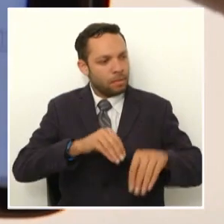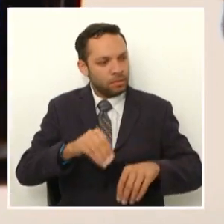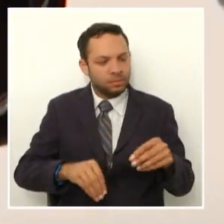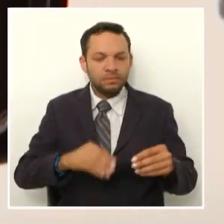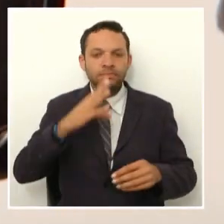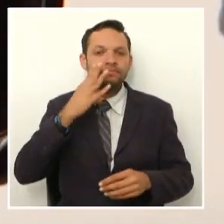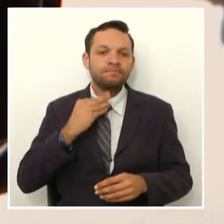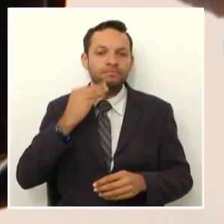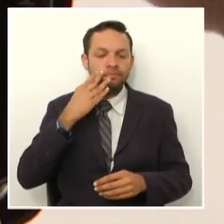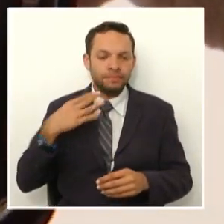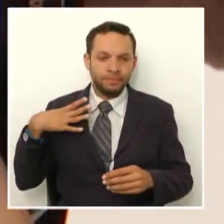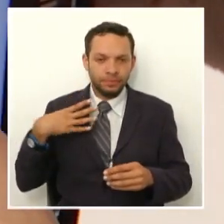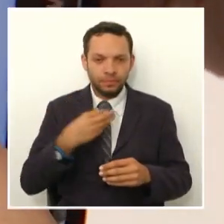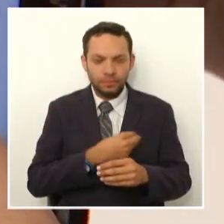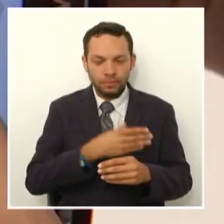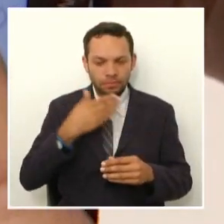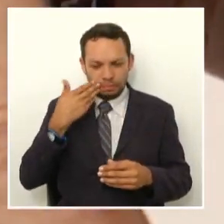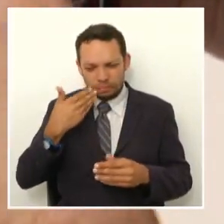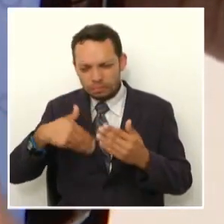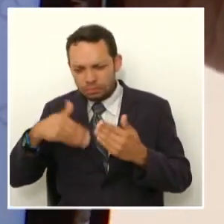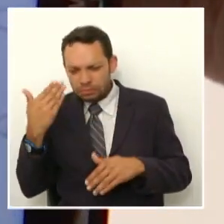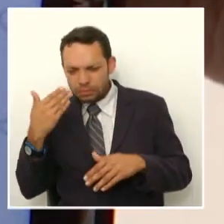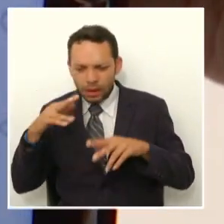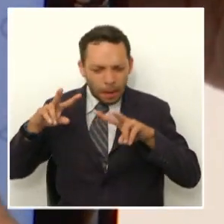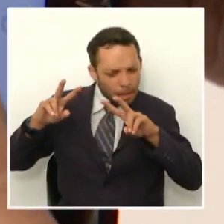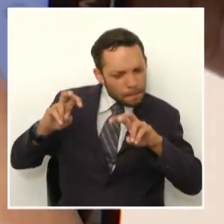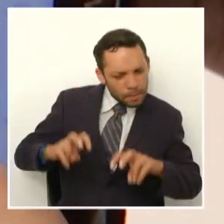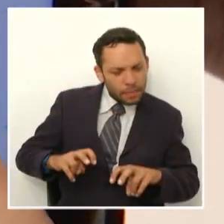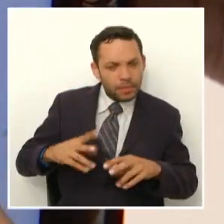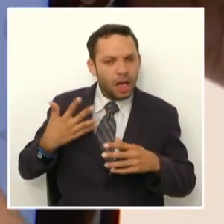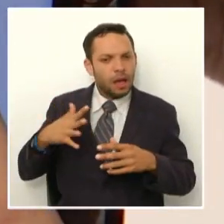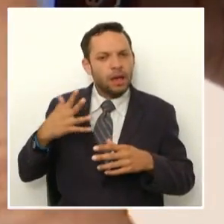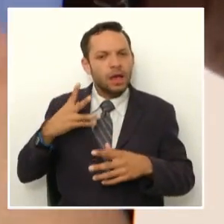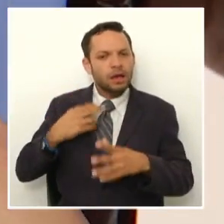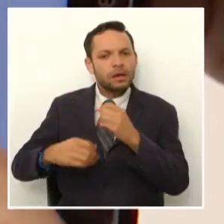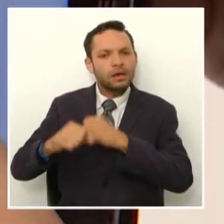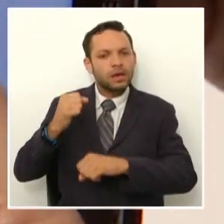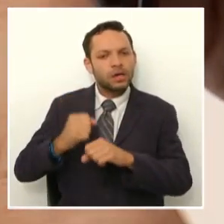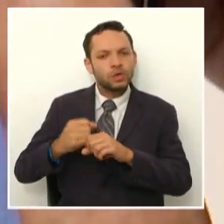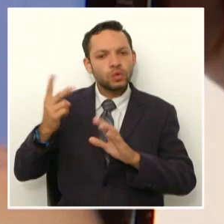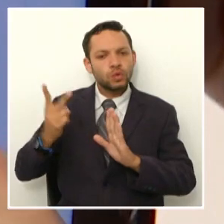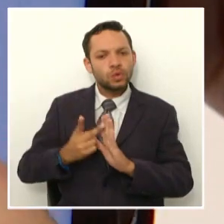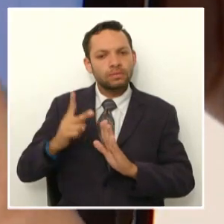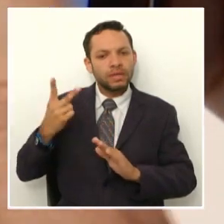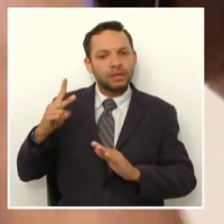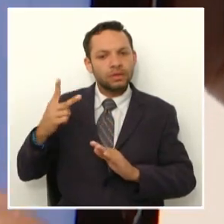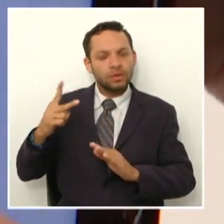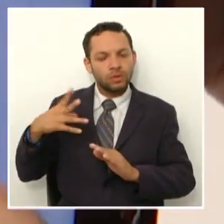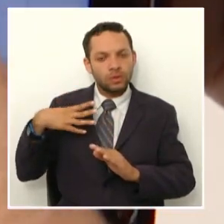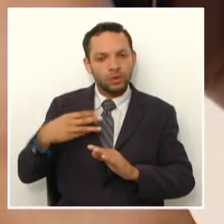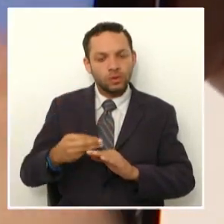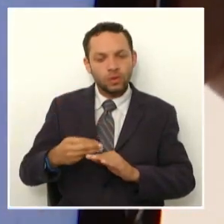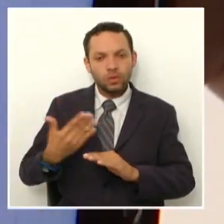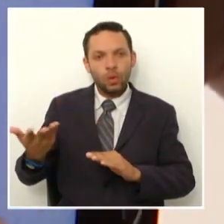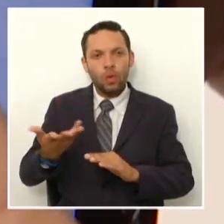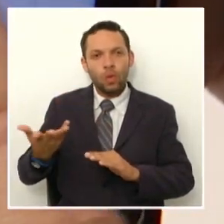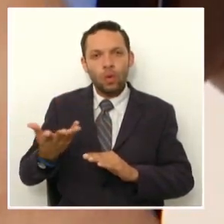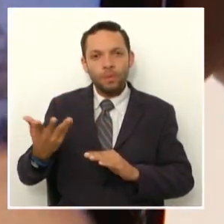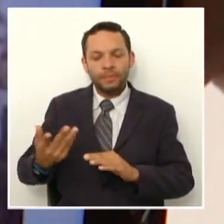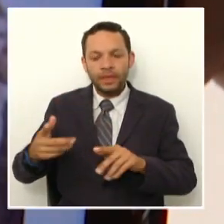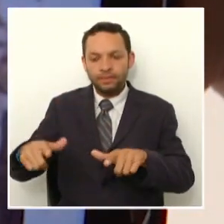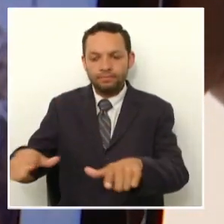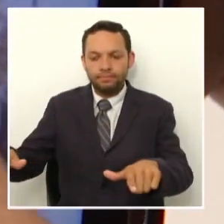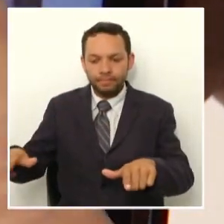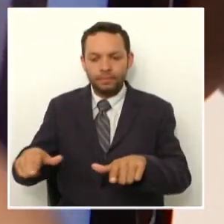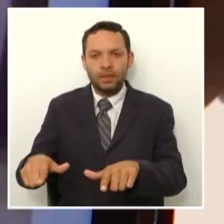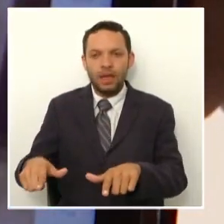Comenzamos a ver que esto fue en el año más o menos 2012, que teníamos una serie de equipos en las casas y que la